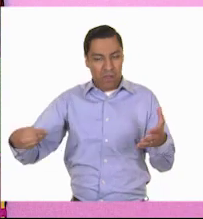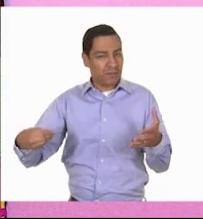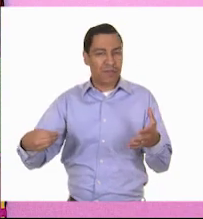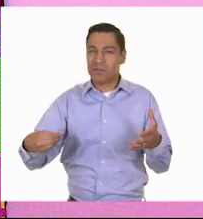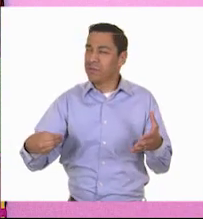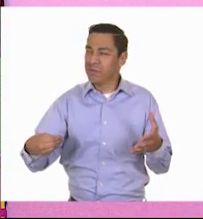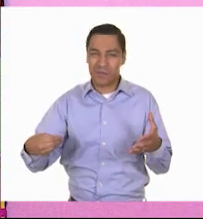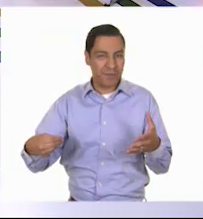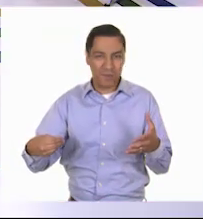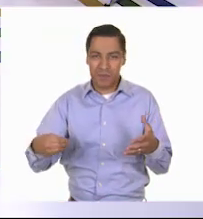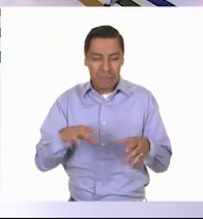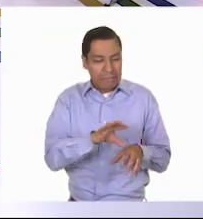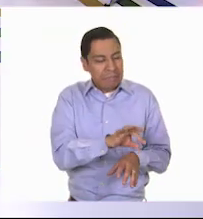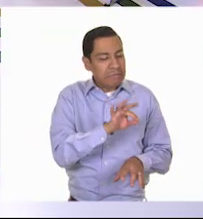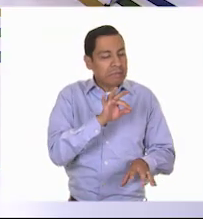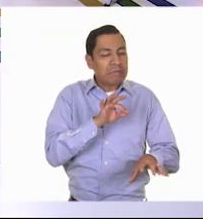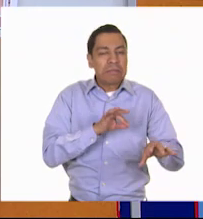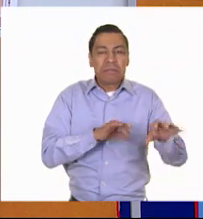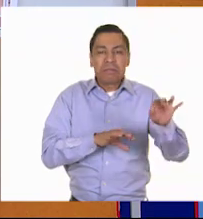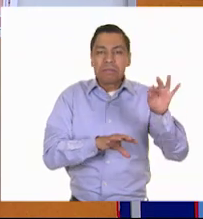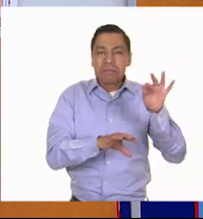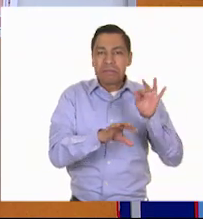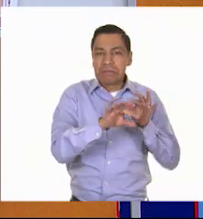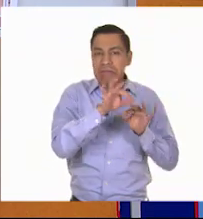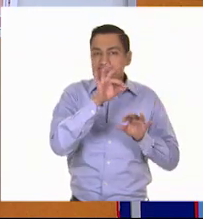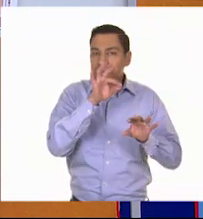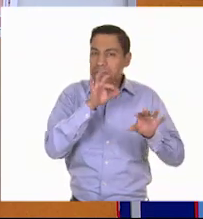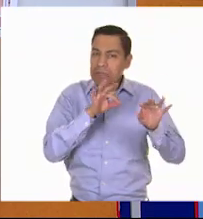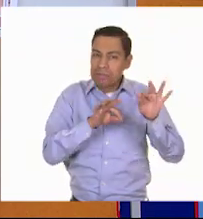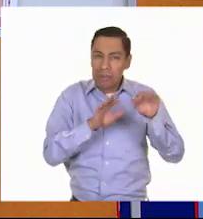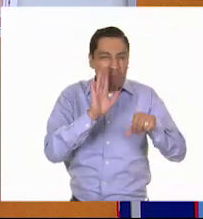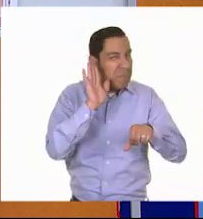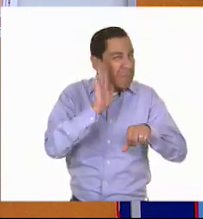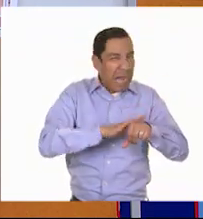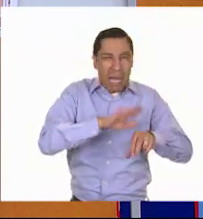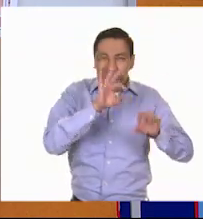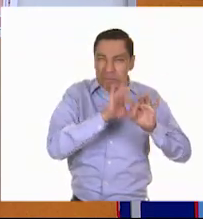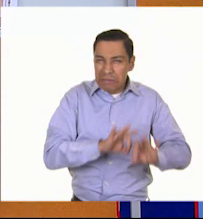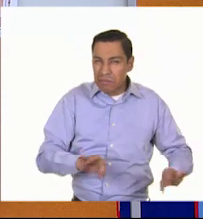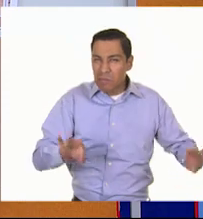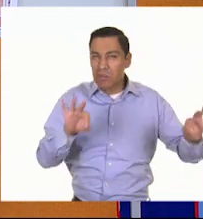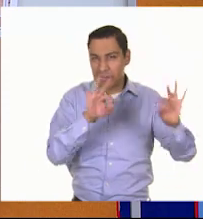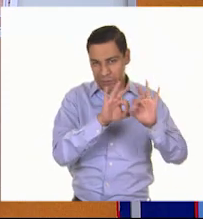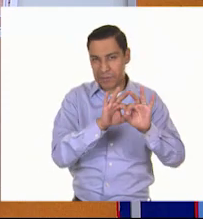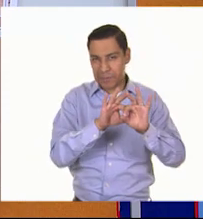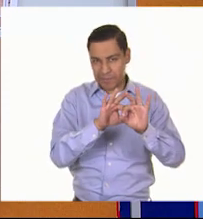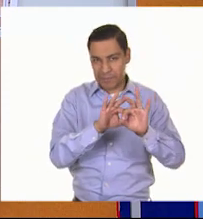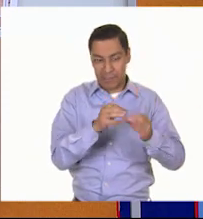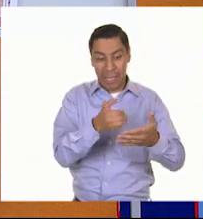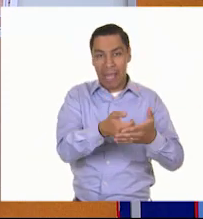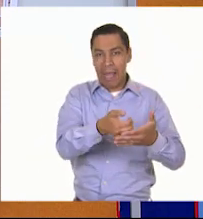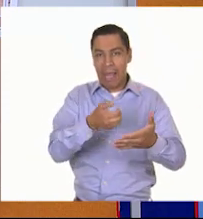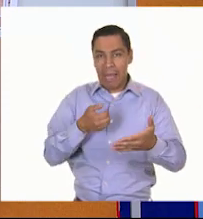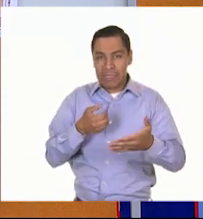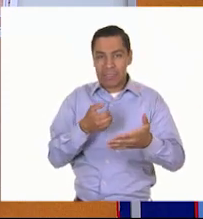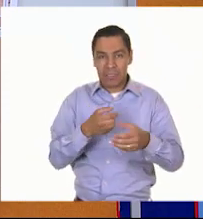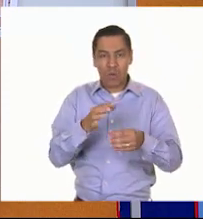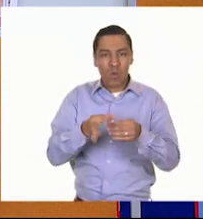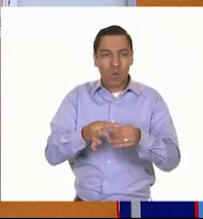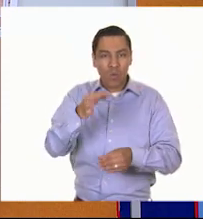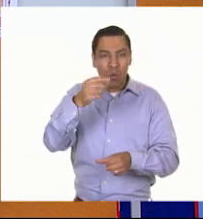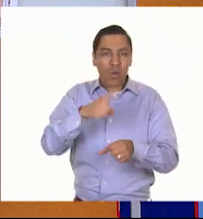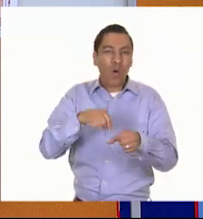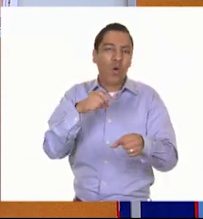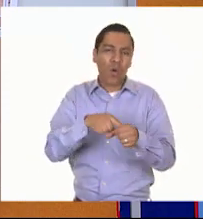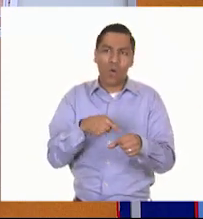bien. Si tú recuerdas, cuando dejamos nada más las ideas que subrayamos, no le entendimos muy bien. Uh-huh. ¿Recuerdas qué utilizamos